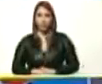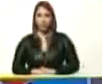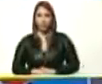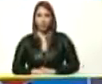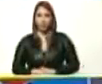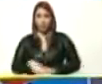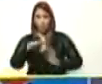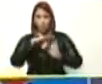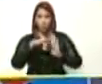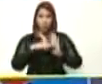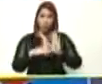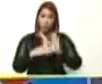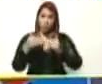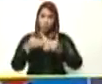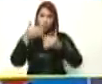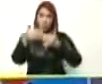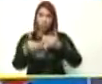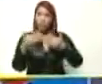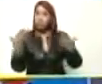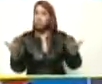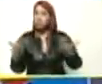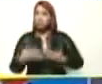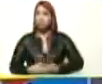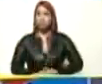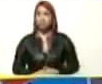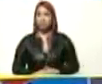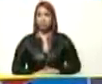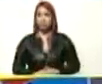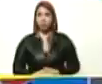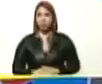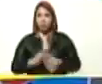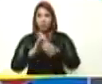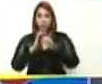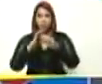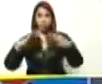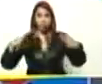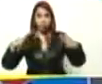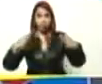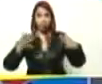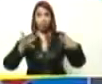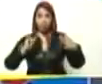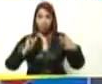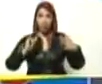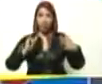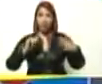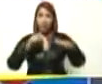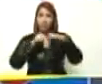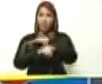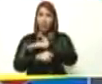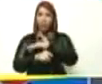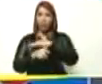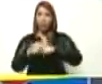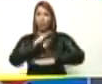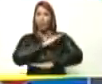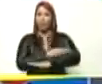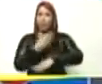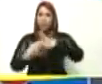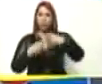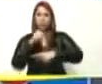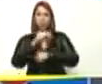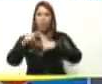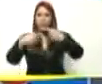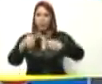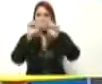condiciones subjetivas, la división, que se provocó, en las fuerzas revolucionarias, luego del